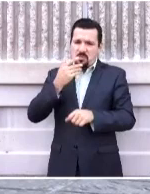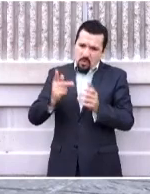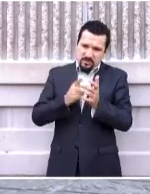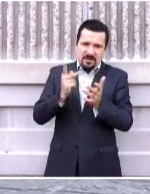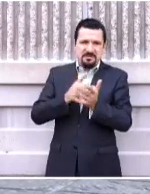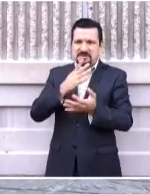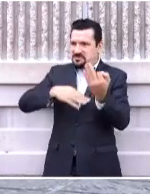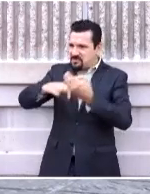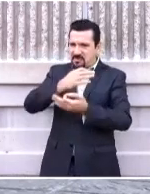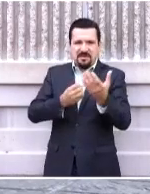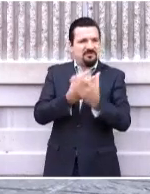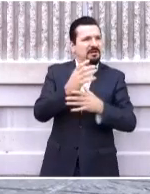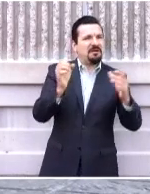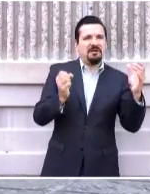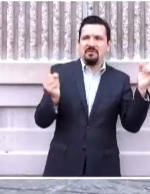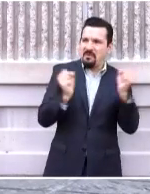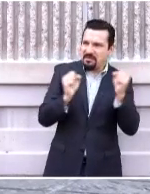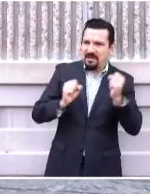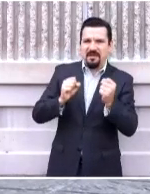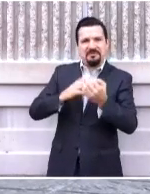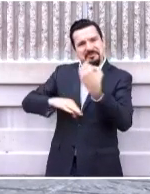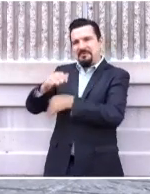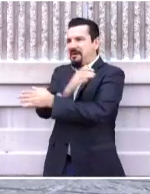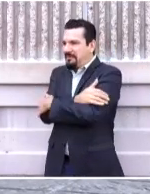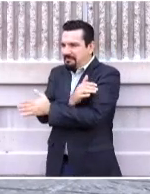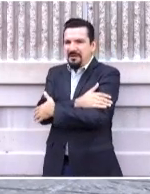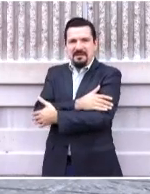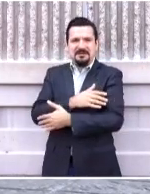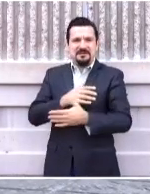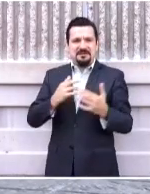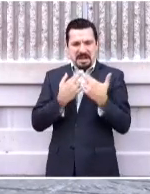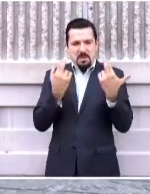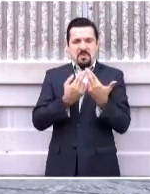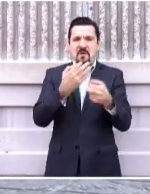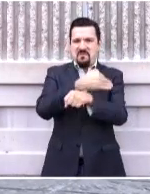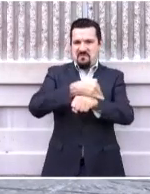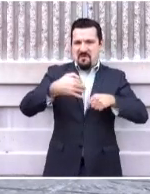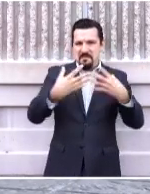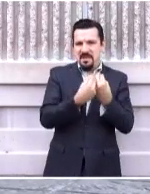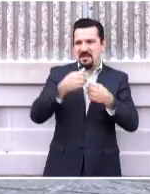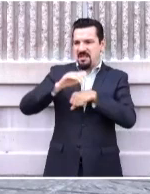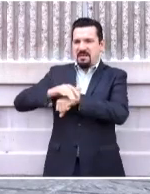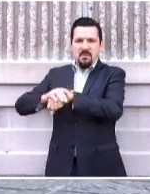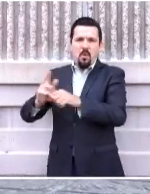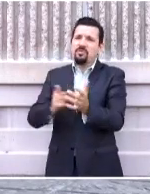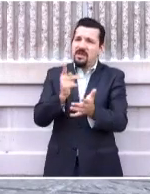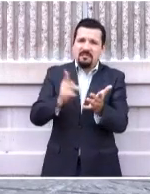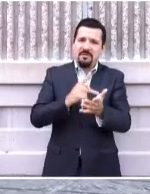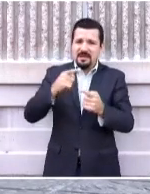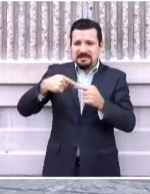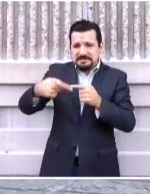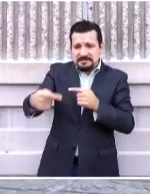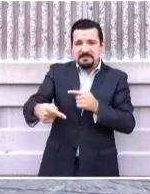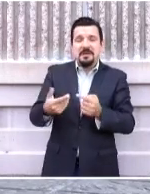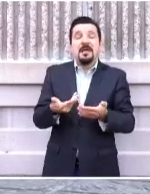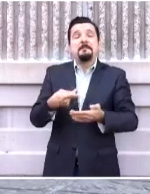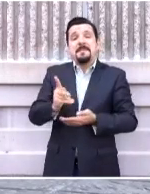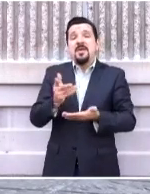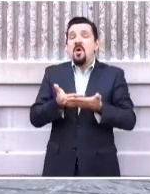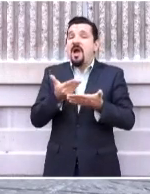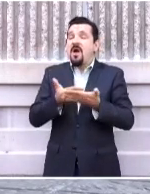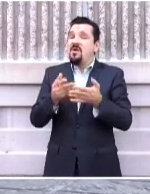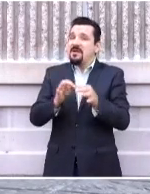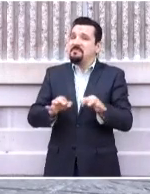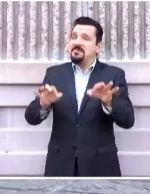correremos, todos nos abrazaremos, todos tendremos reuniones familiares con amigos. En este momento es